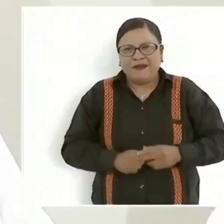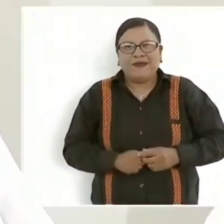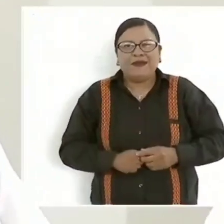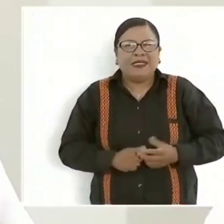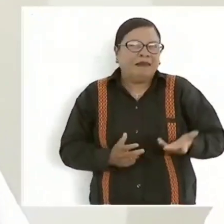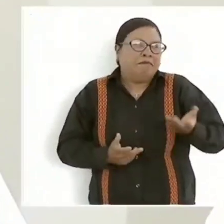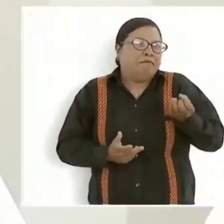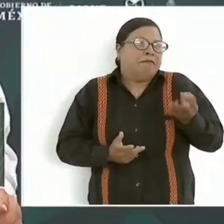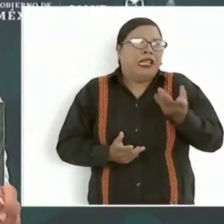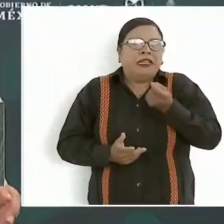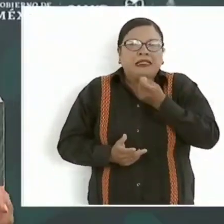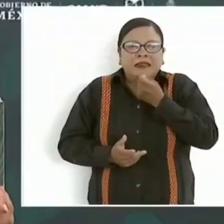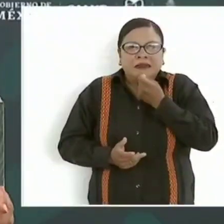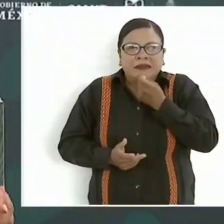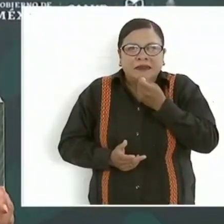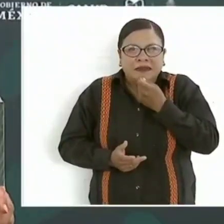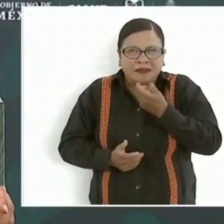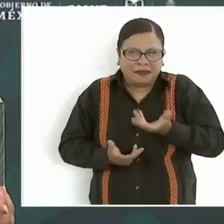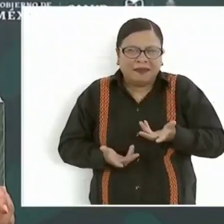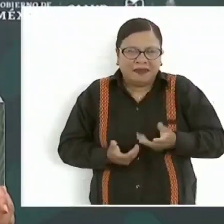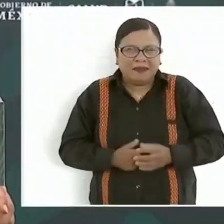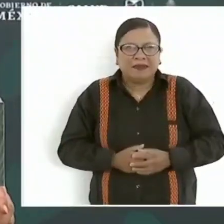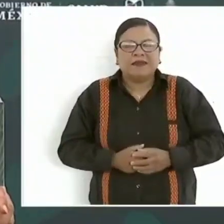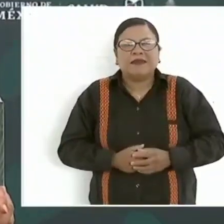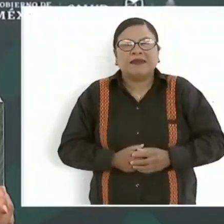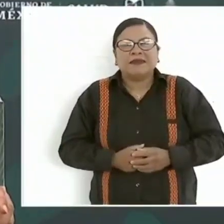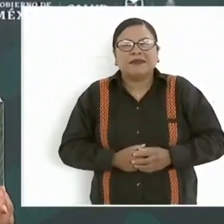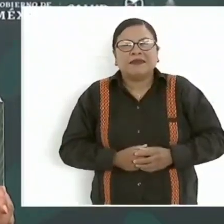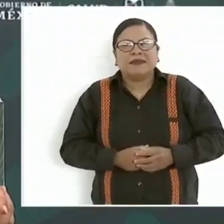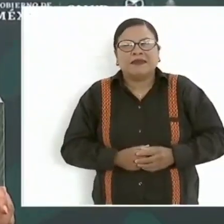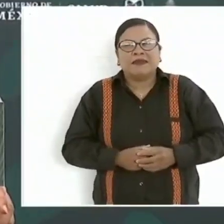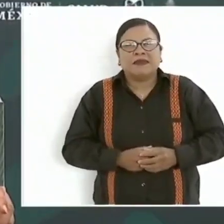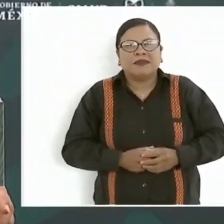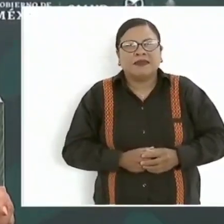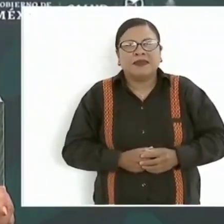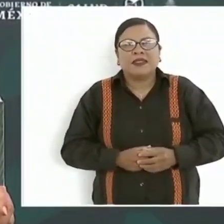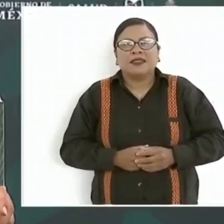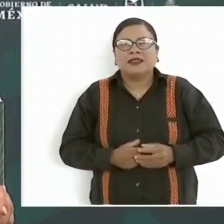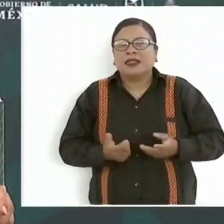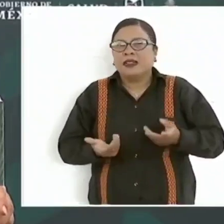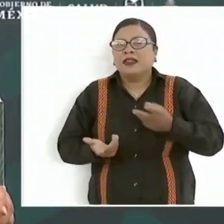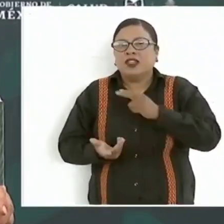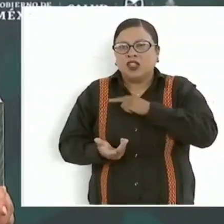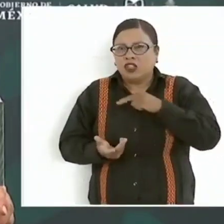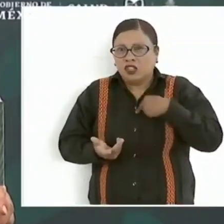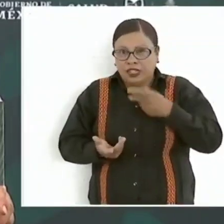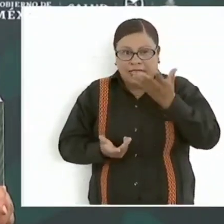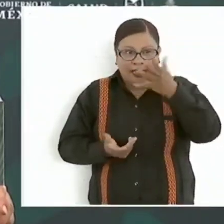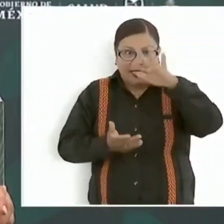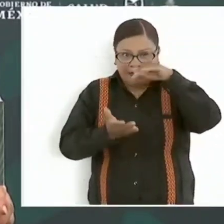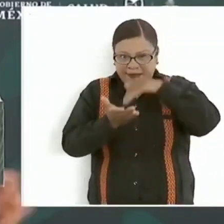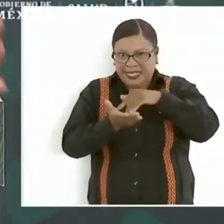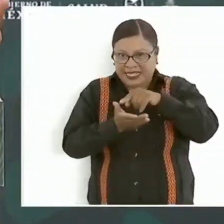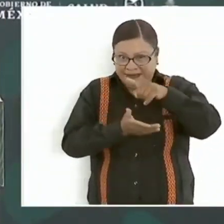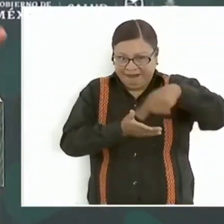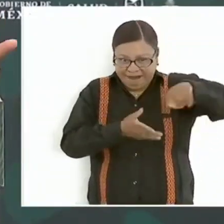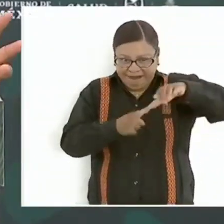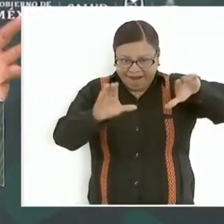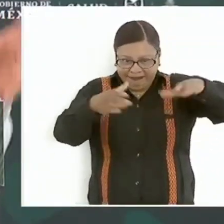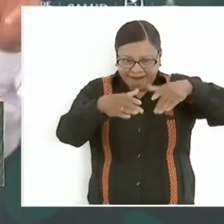chamacos, chamacas. Entonces, ¿qué les estamos ofreciendo a esos 10,000?